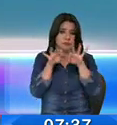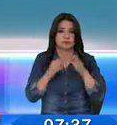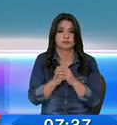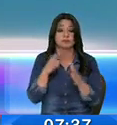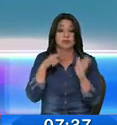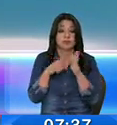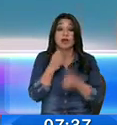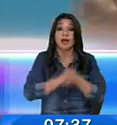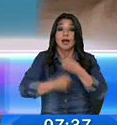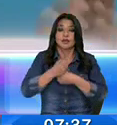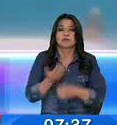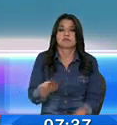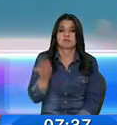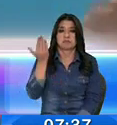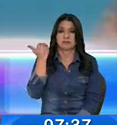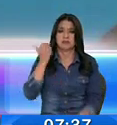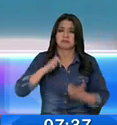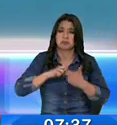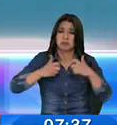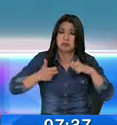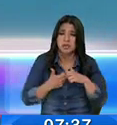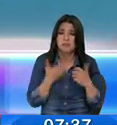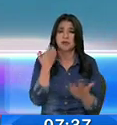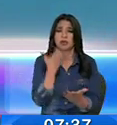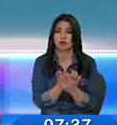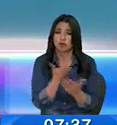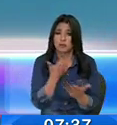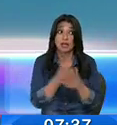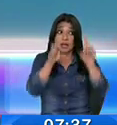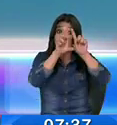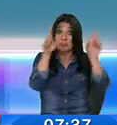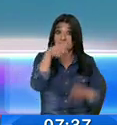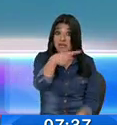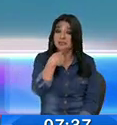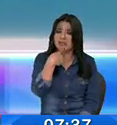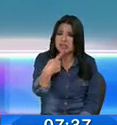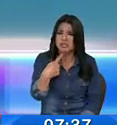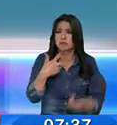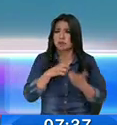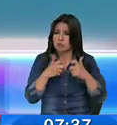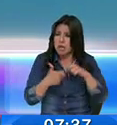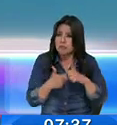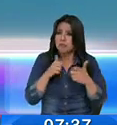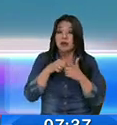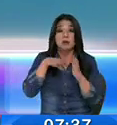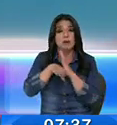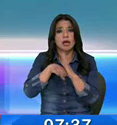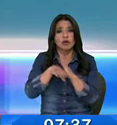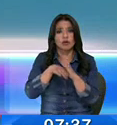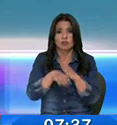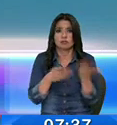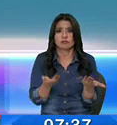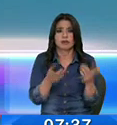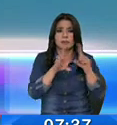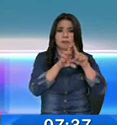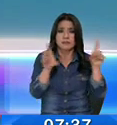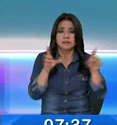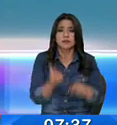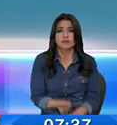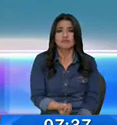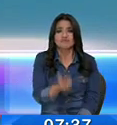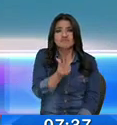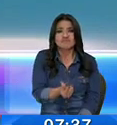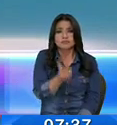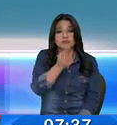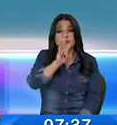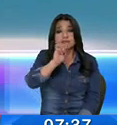año pasado que en momentos de crisis que dice el sector empresarial el sector financiero el sector bancario haya tenido una utilidad de 600 millones